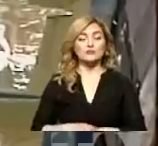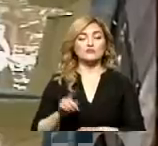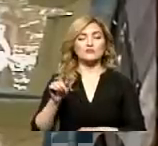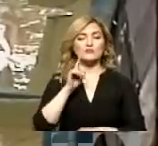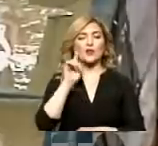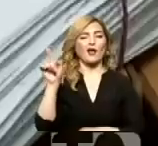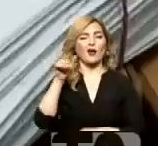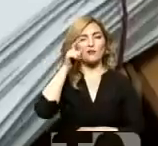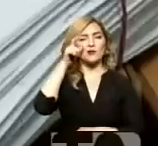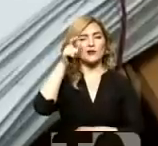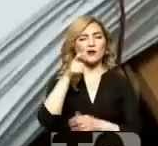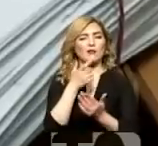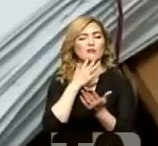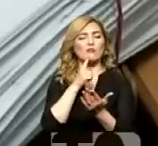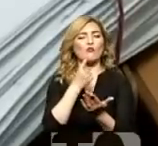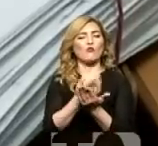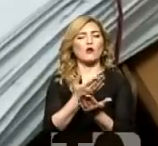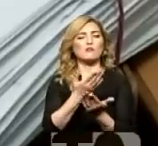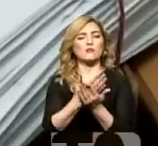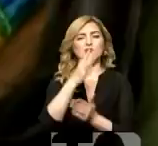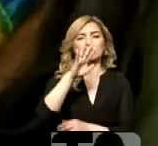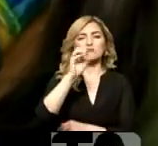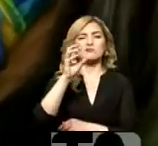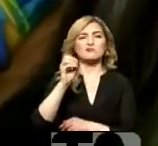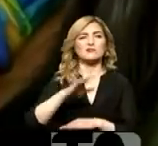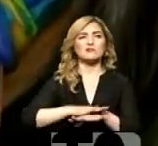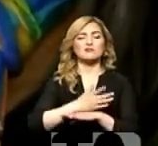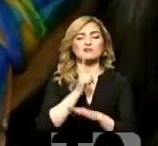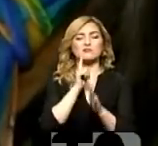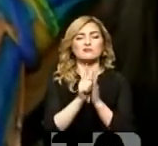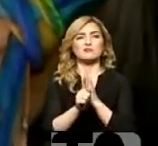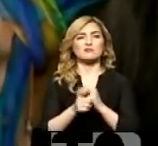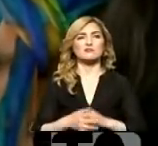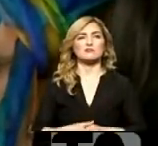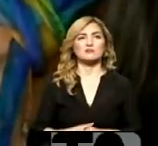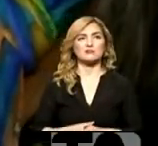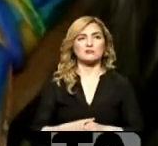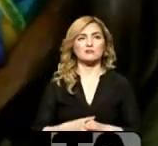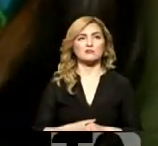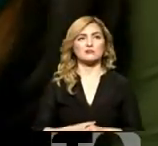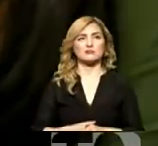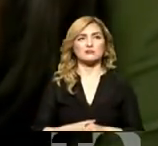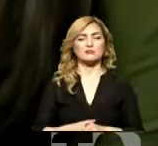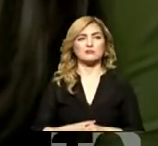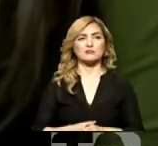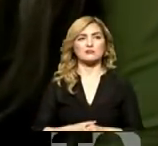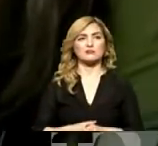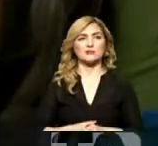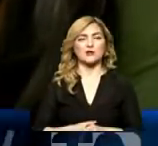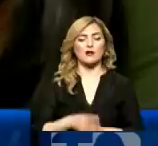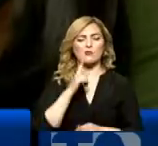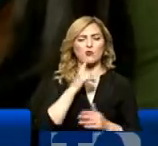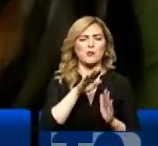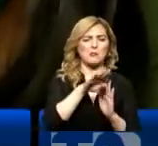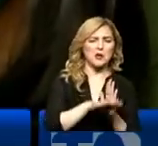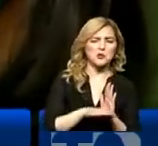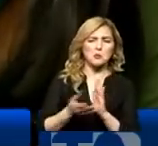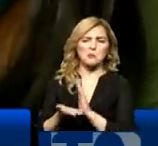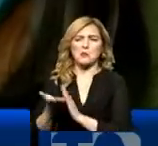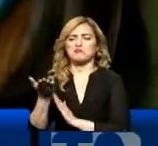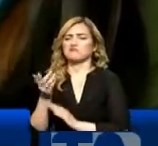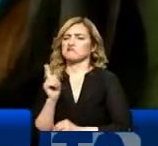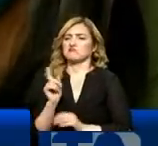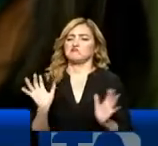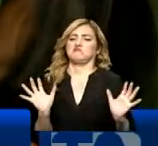500 pruebas. ¿Cuál es la determinante para acusarlo? No se puede hablar de mayor contundencia o la de menor contundencia, sino que en